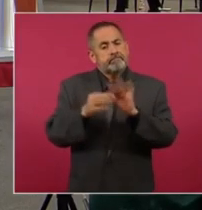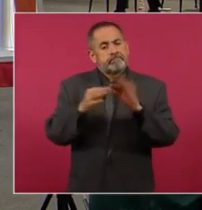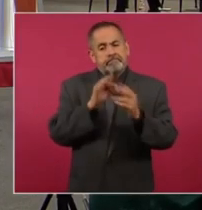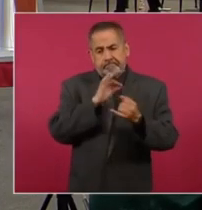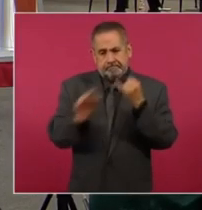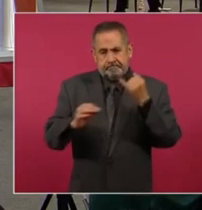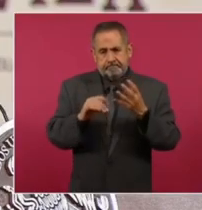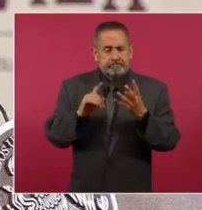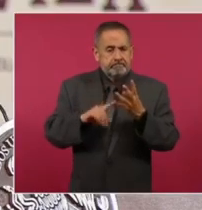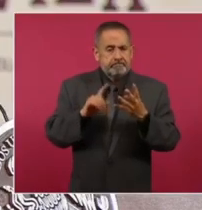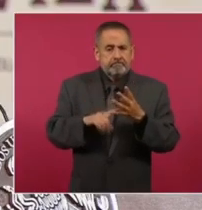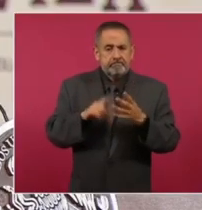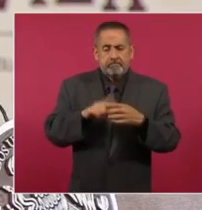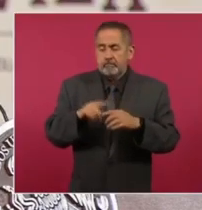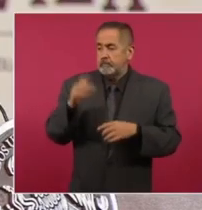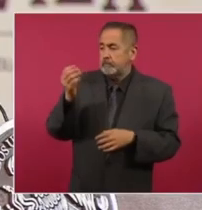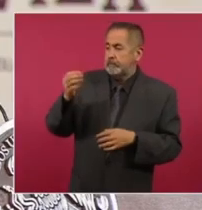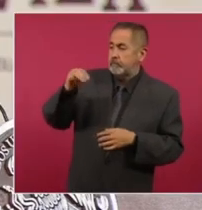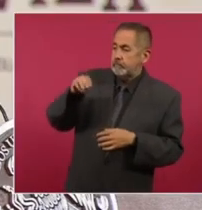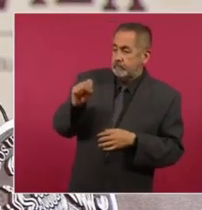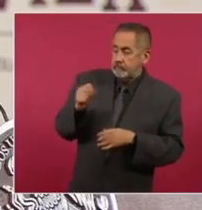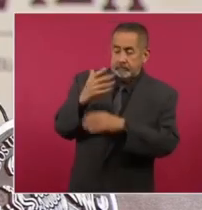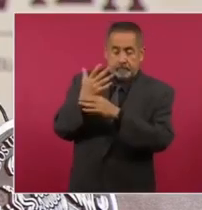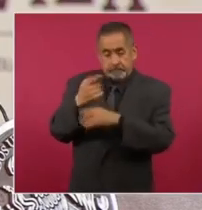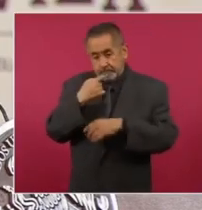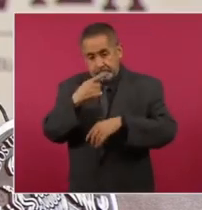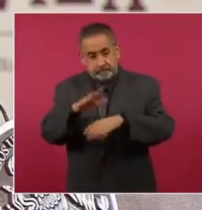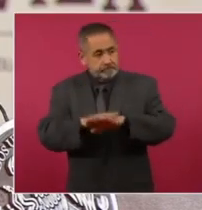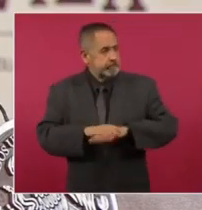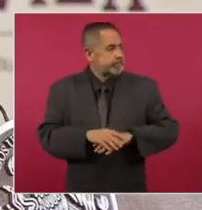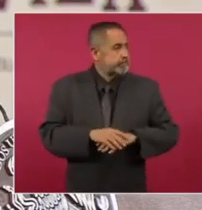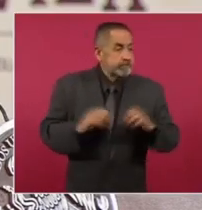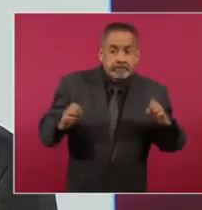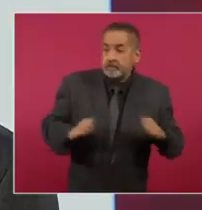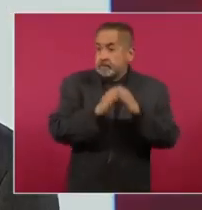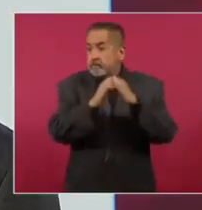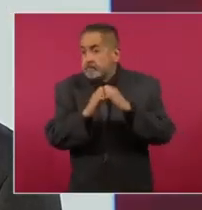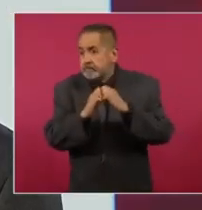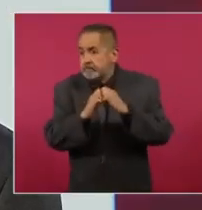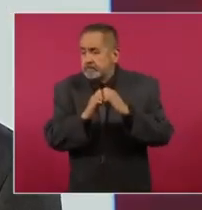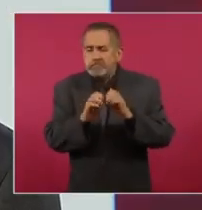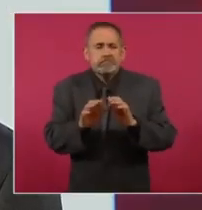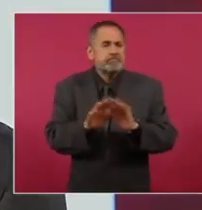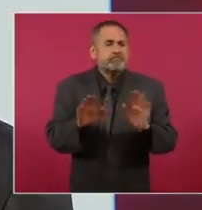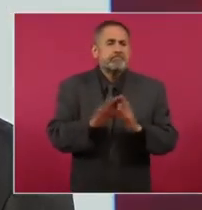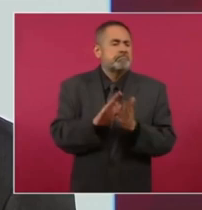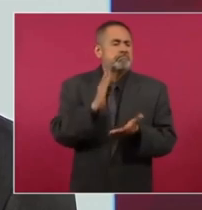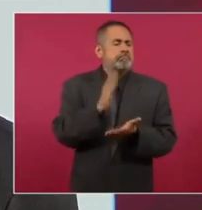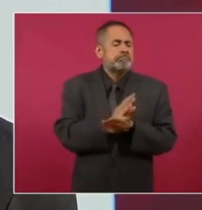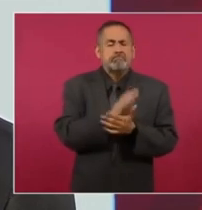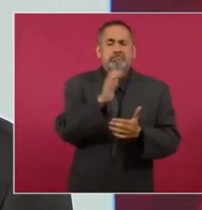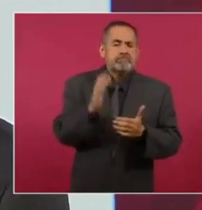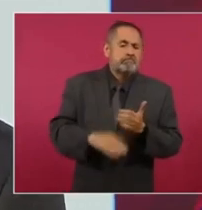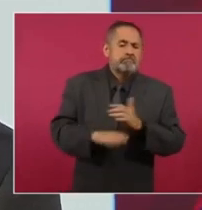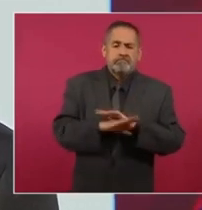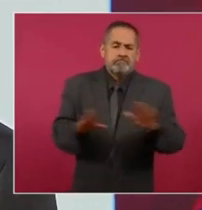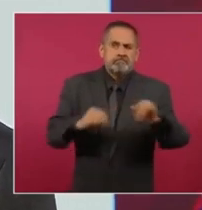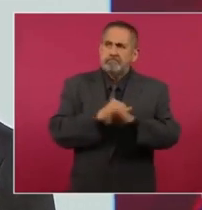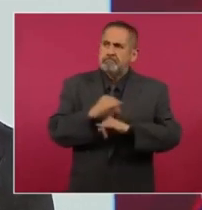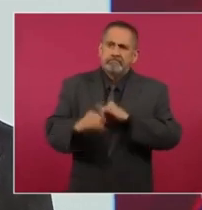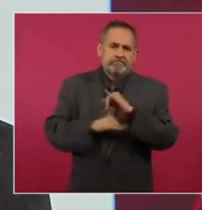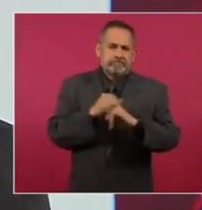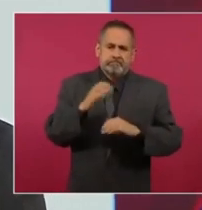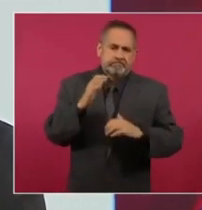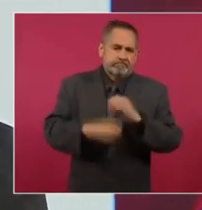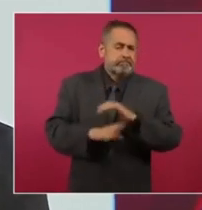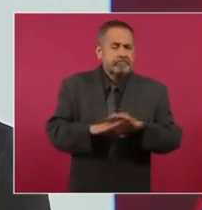las características que ha considerado la OMS para suspender la emergencia de salud pública de interés internacional, también se ha tomado esta